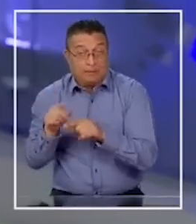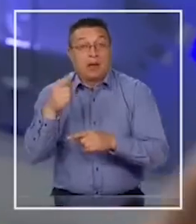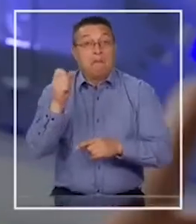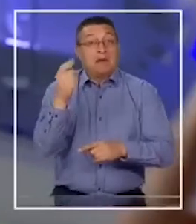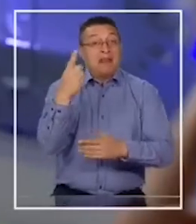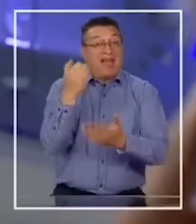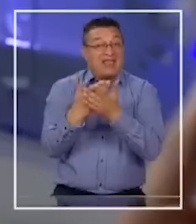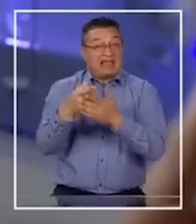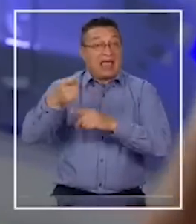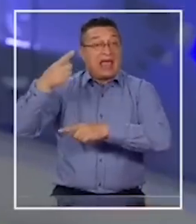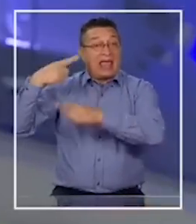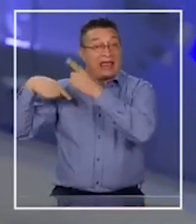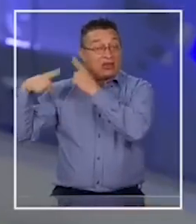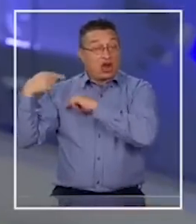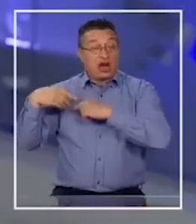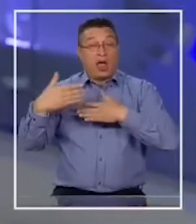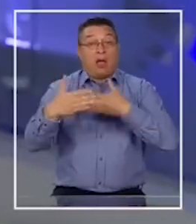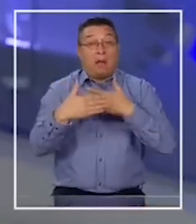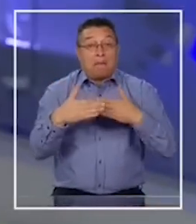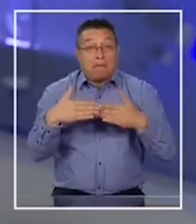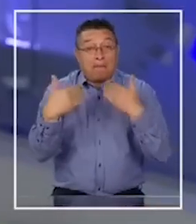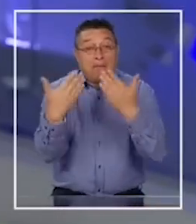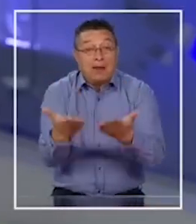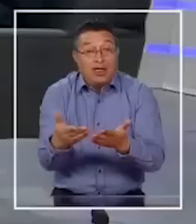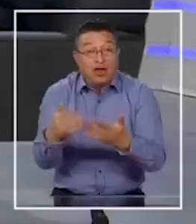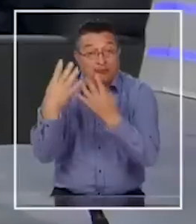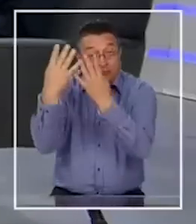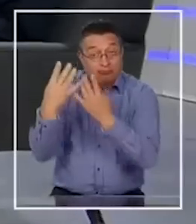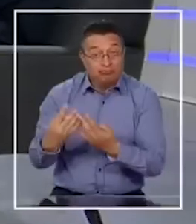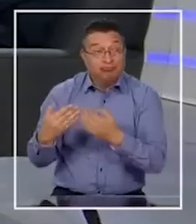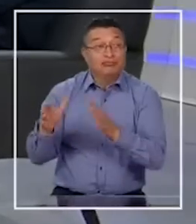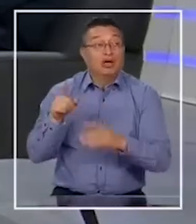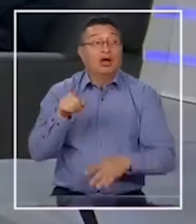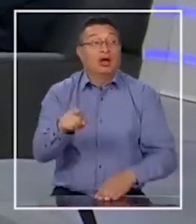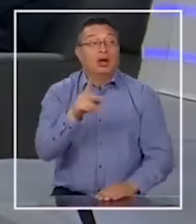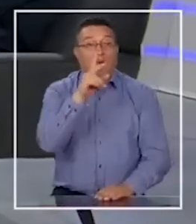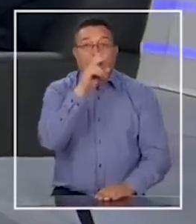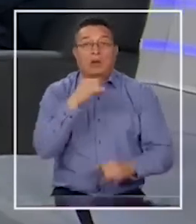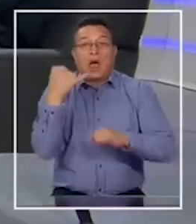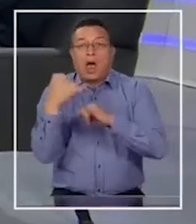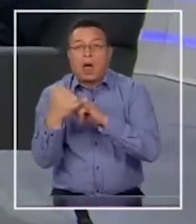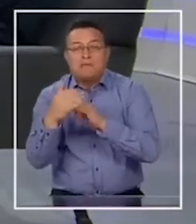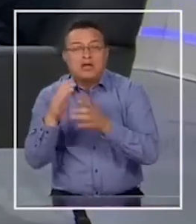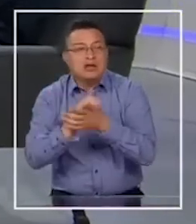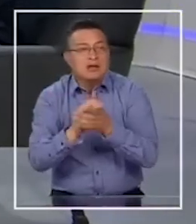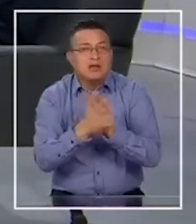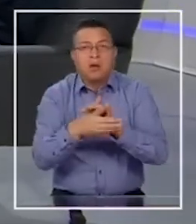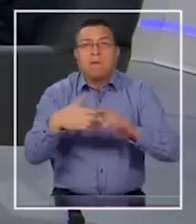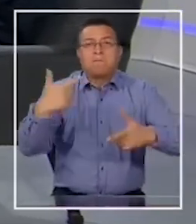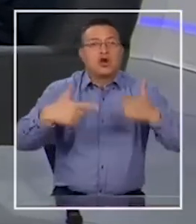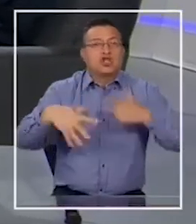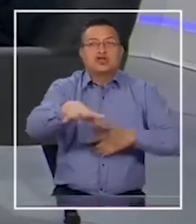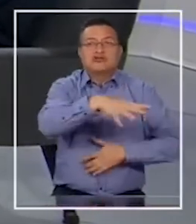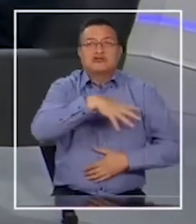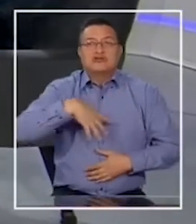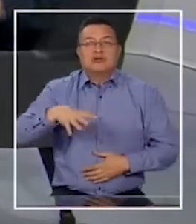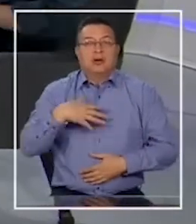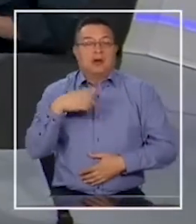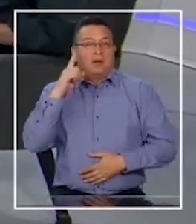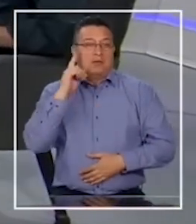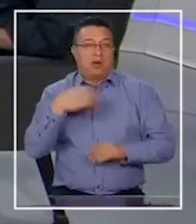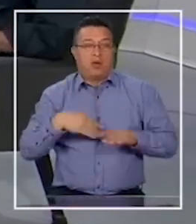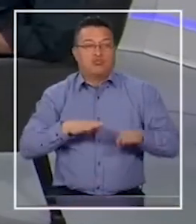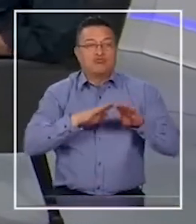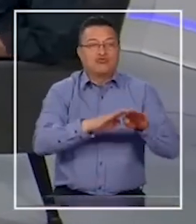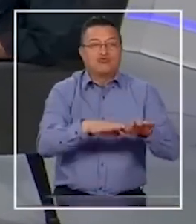en la historia estos indultos se convierten en un culto de los amigos del sector político no sabemos si está pagando